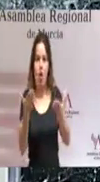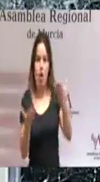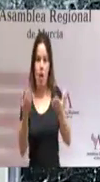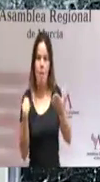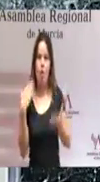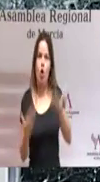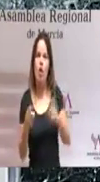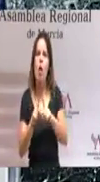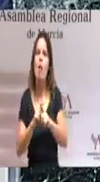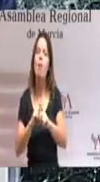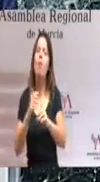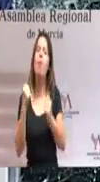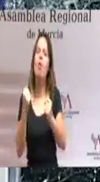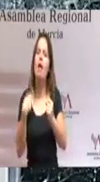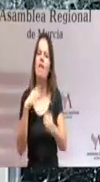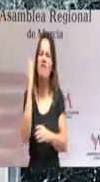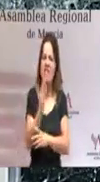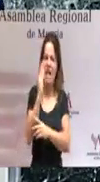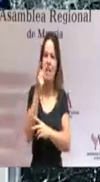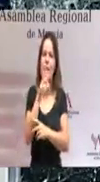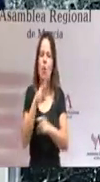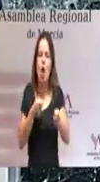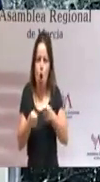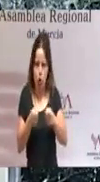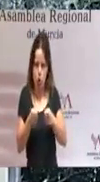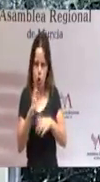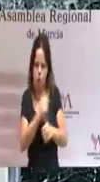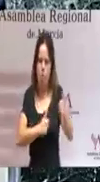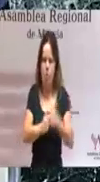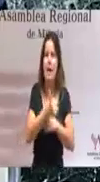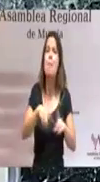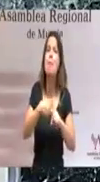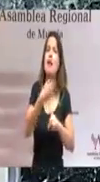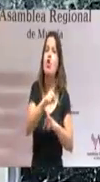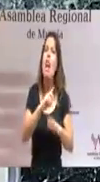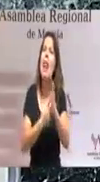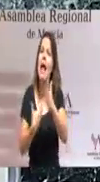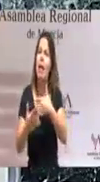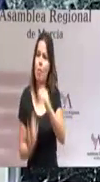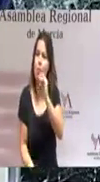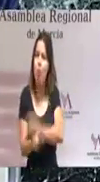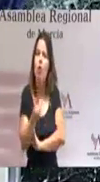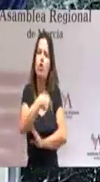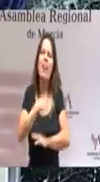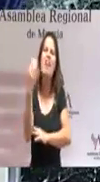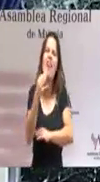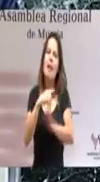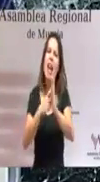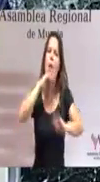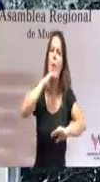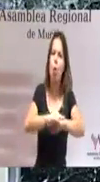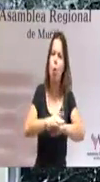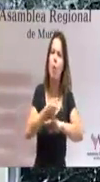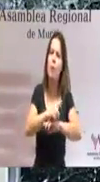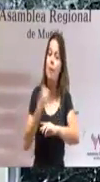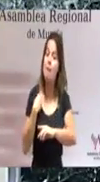hace de poder fiscalizador y hace de control. Y además legisla, y ustedes deben aplicar y llevar a